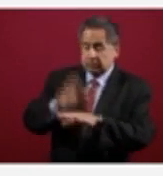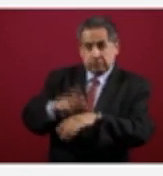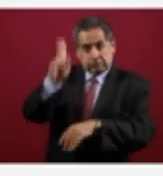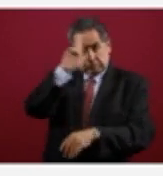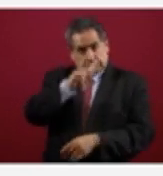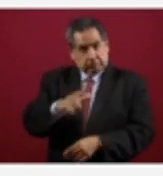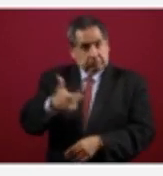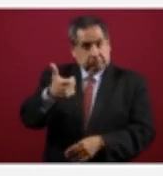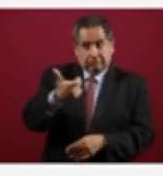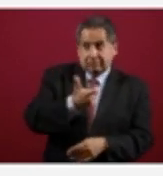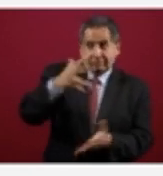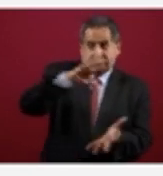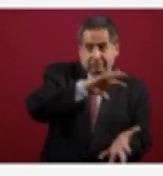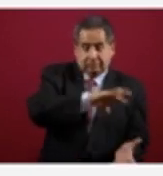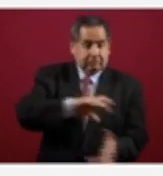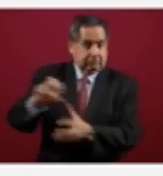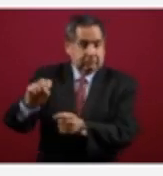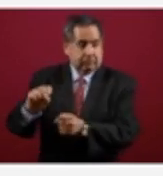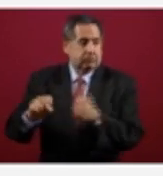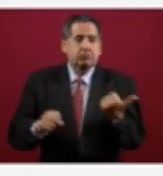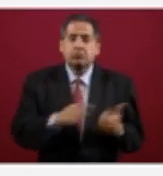casa.